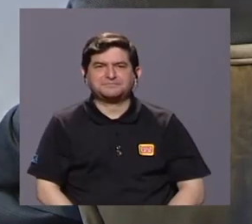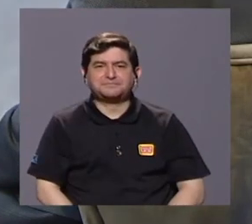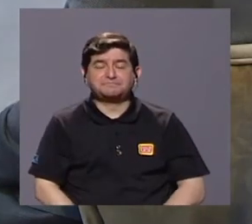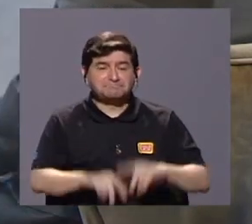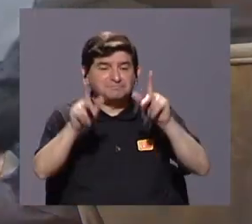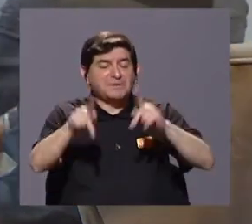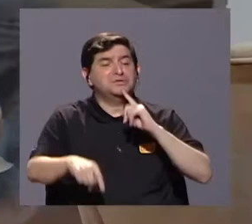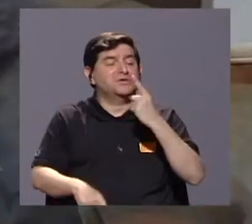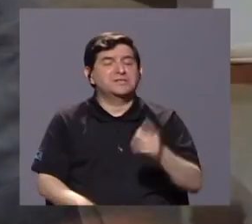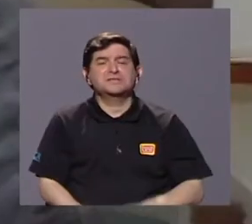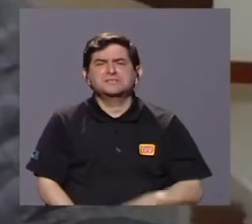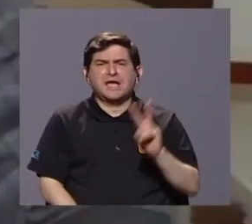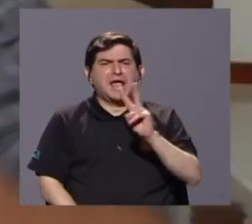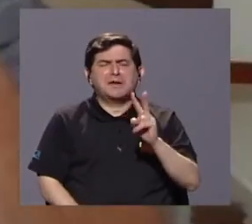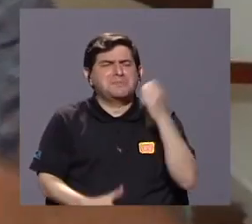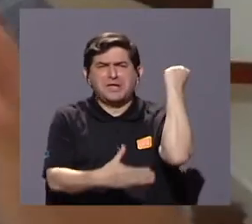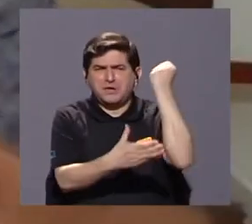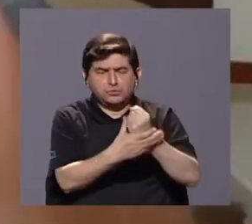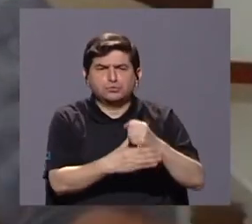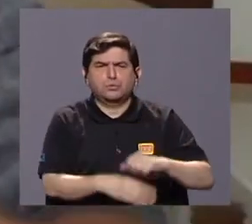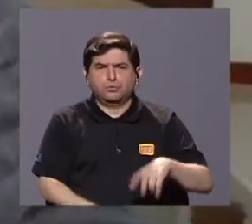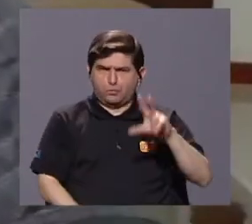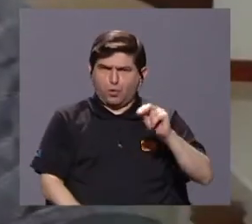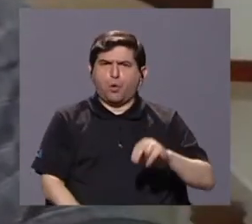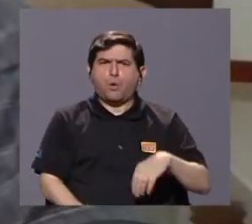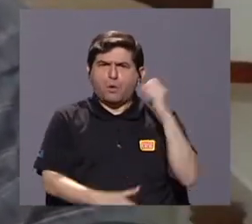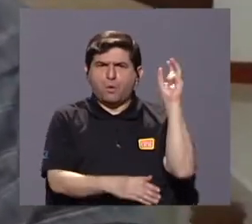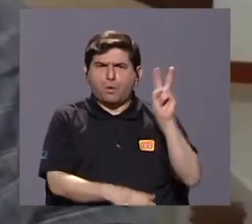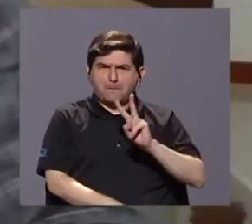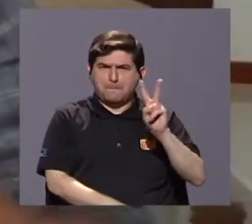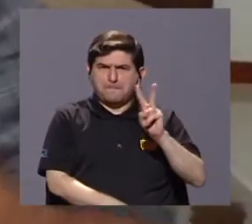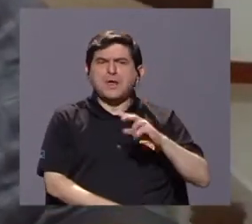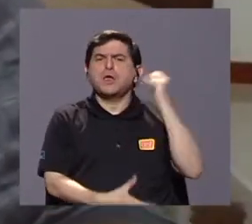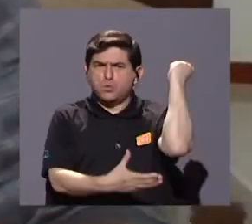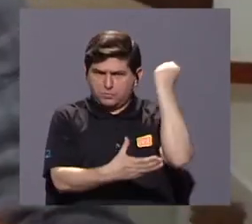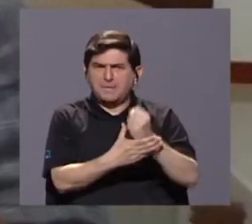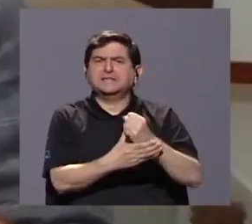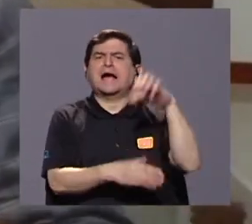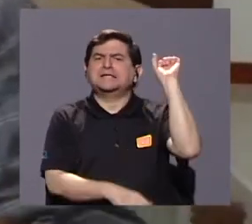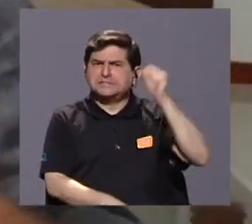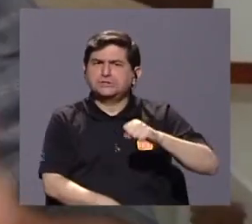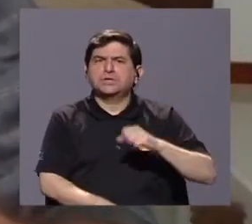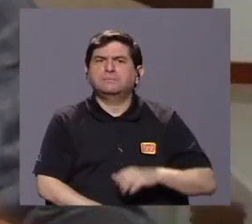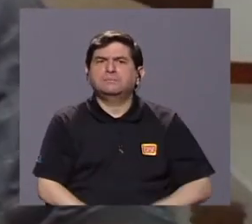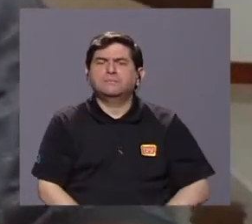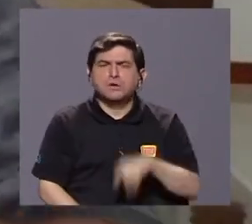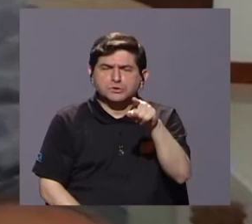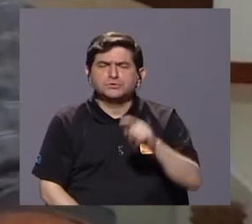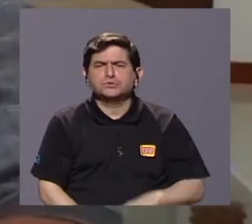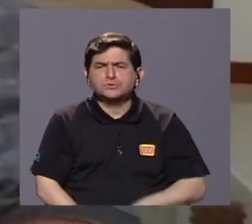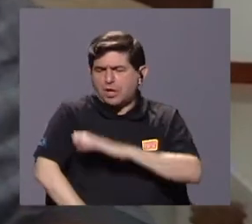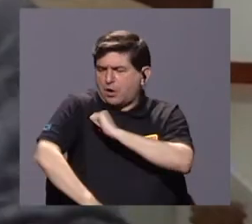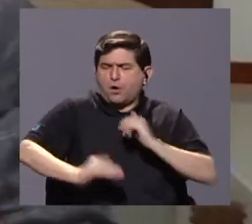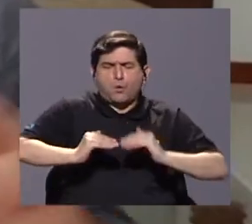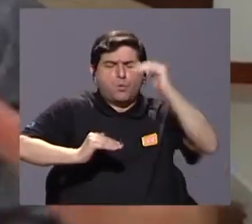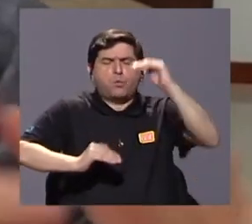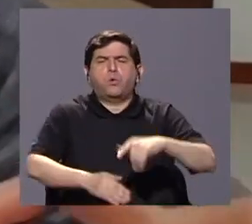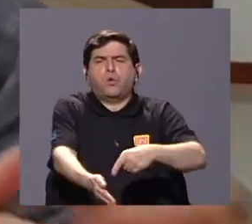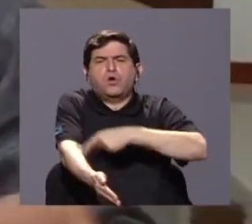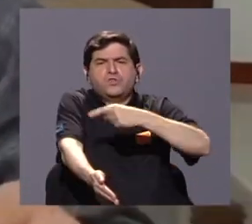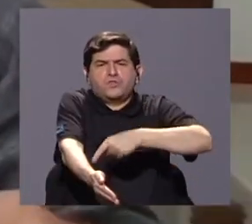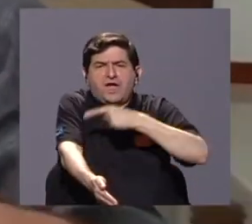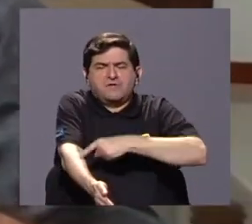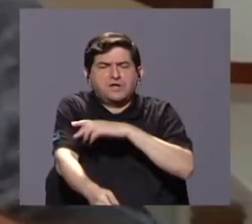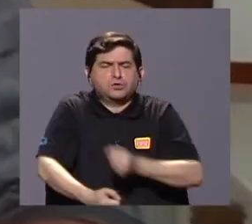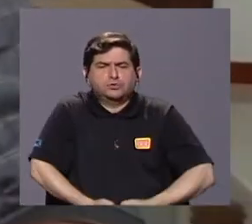Porque la gente dice, es que el virus no mata. No, el virus sí mata. El virus sí mata, porque si usted es hipertenso, si usted es diabético, o si